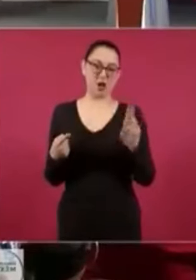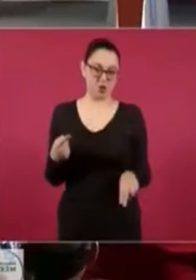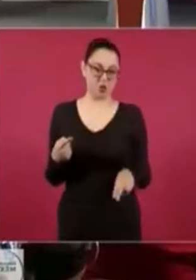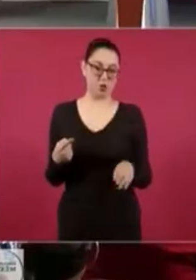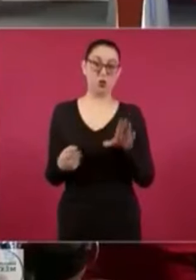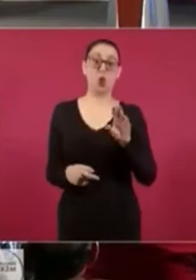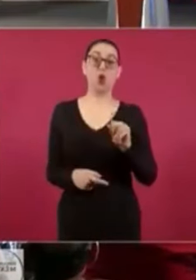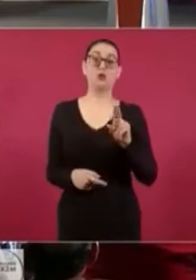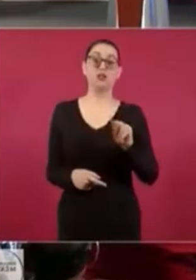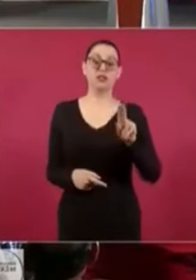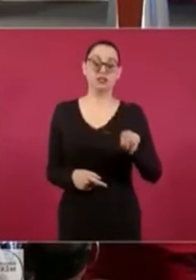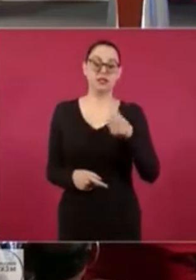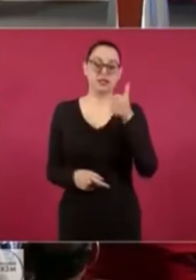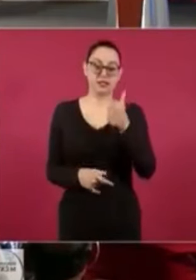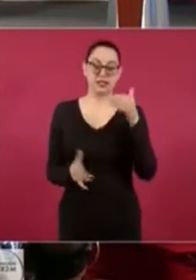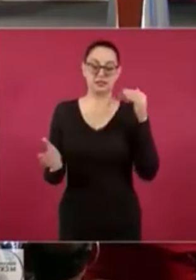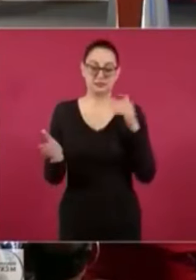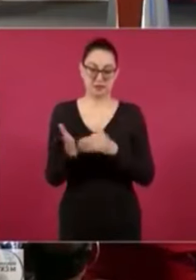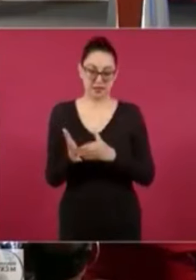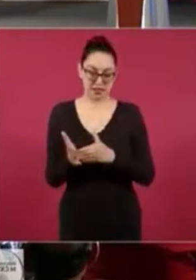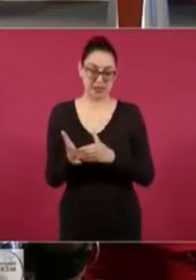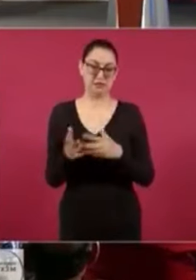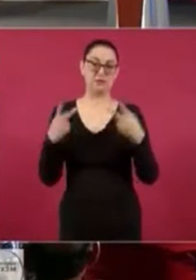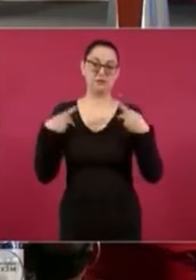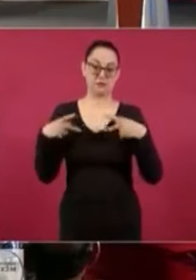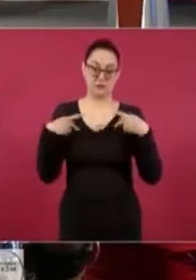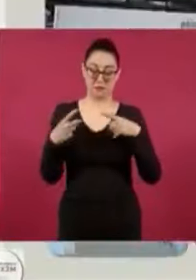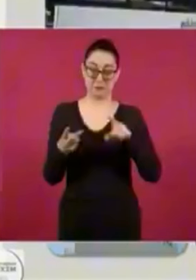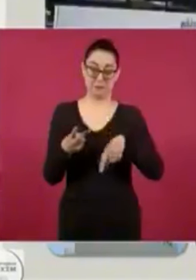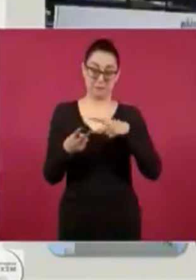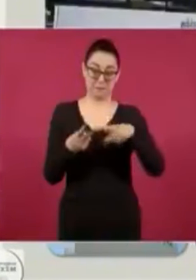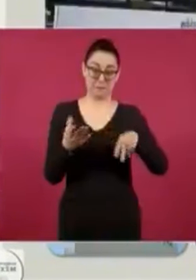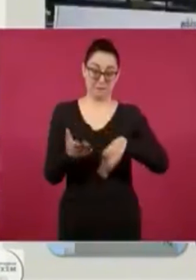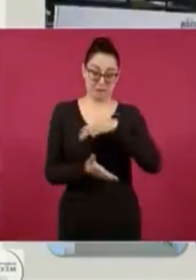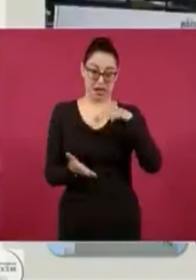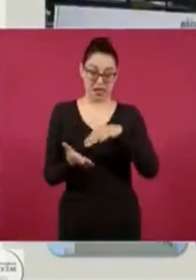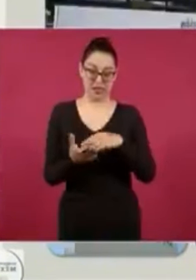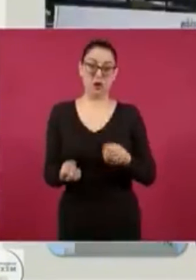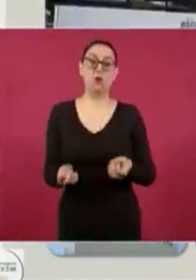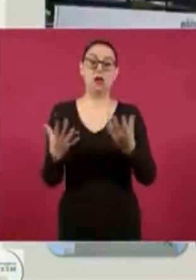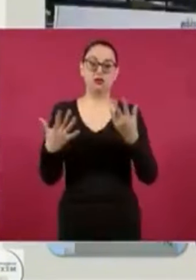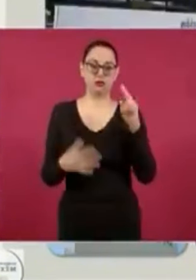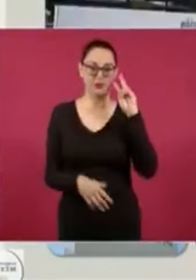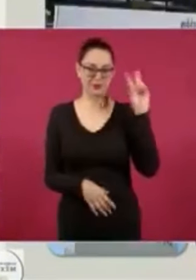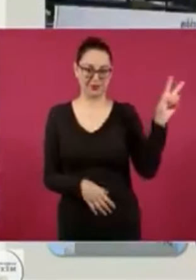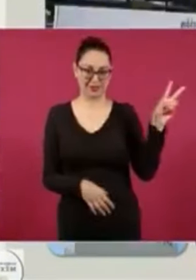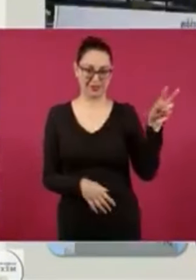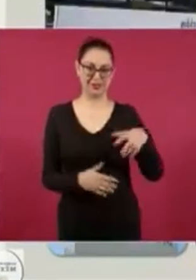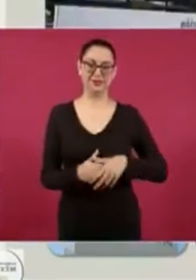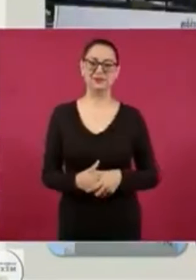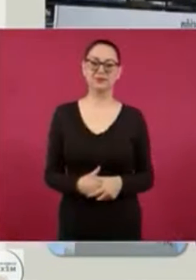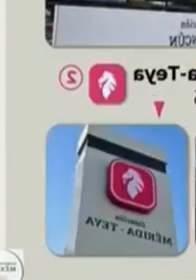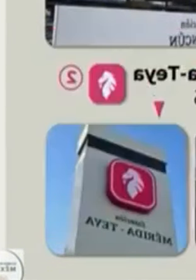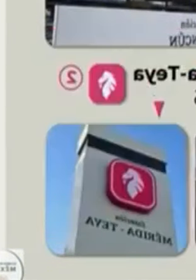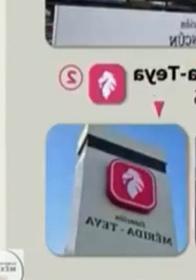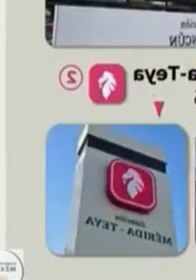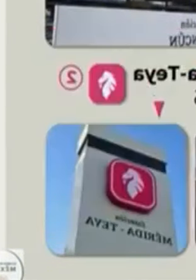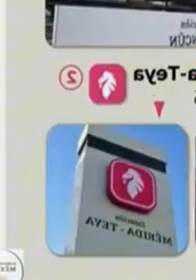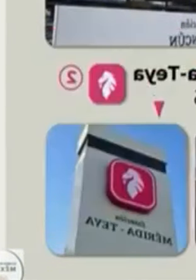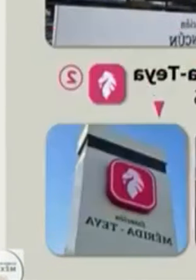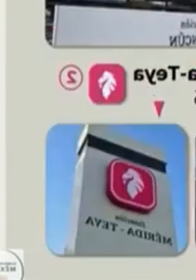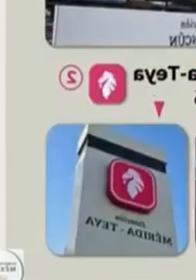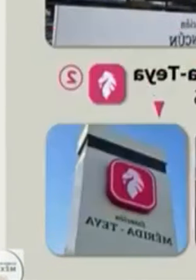86 mil 401 pasajeros, Mérida 75 mil 486, Campeche 34 mil